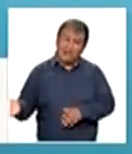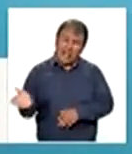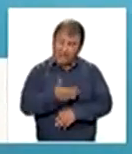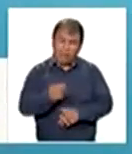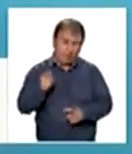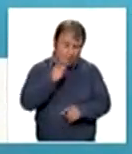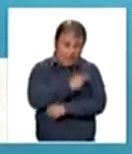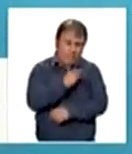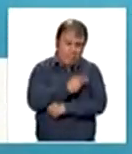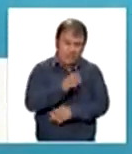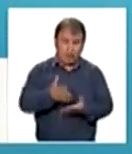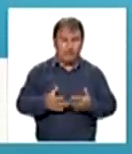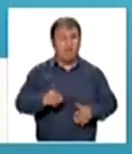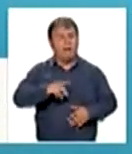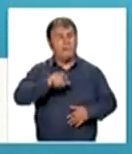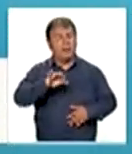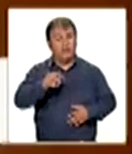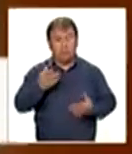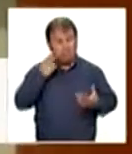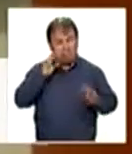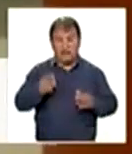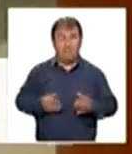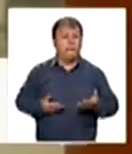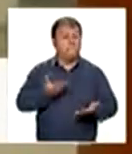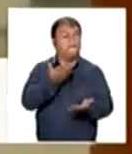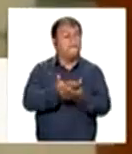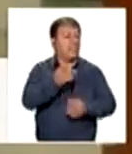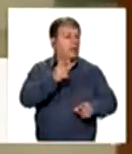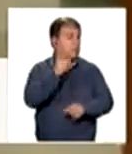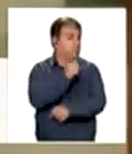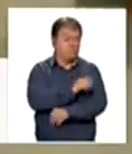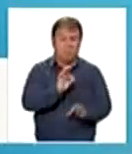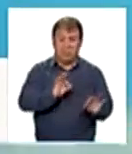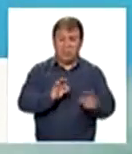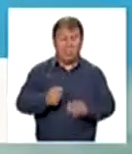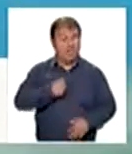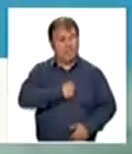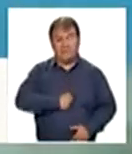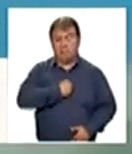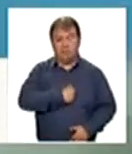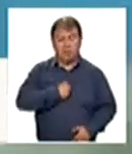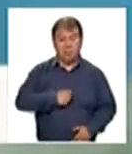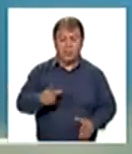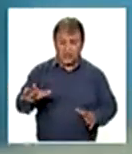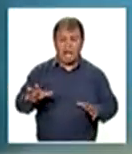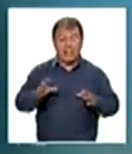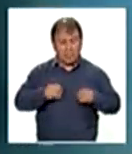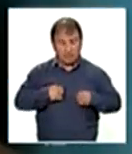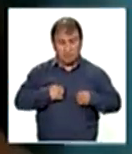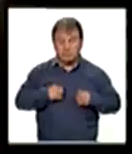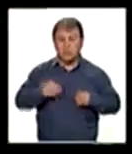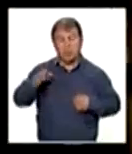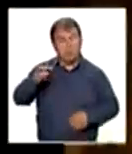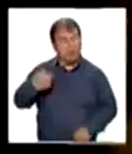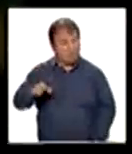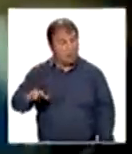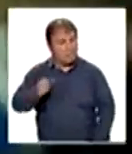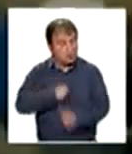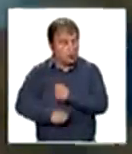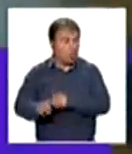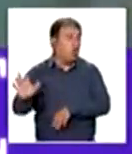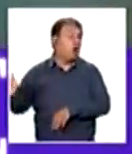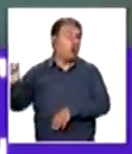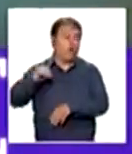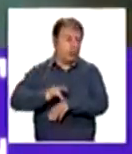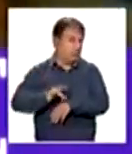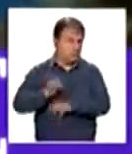Marina Aguanari Carvajal no ve la necesidad de presentar cargos en su contra. Lamentablemente, está convencida de que el padre de su hijo no volverá a